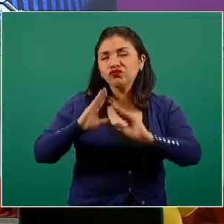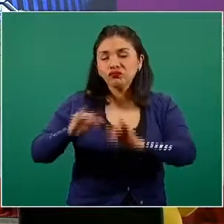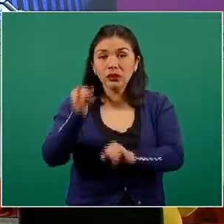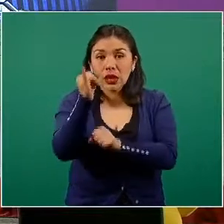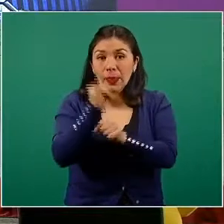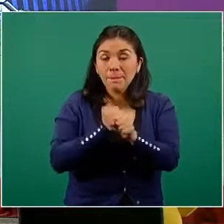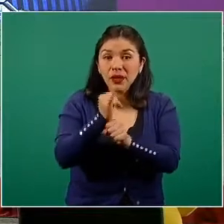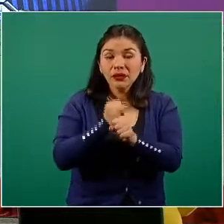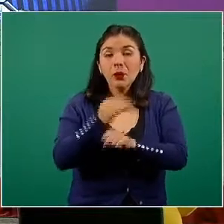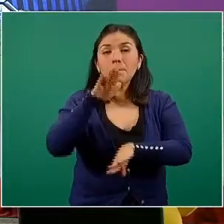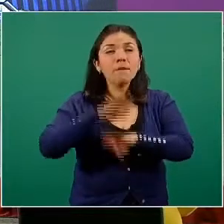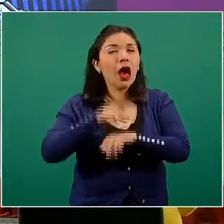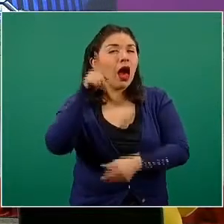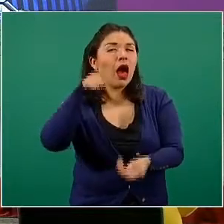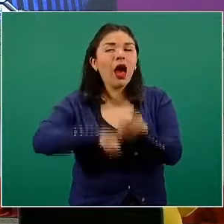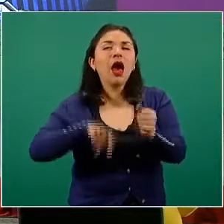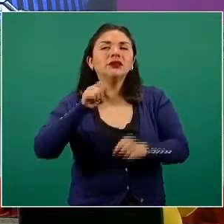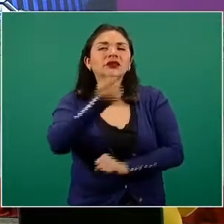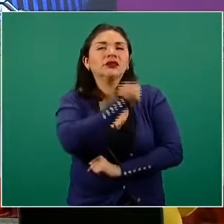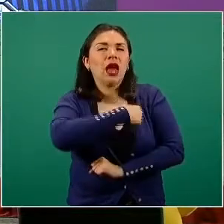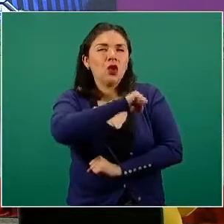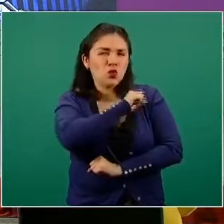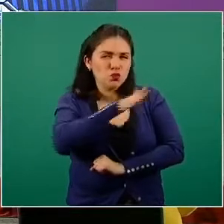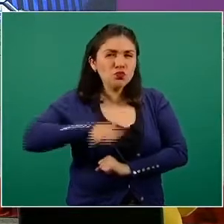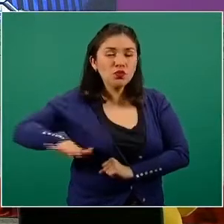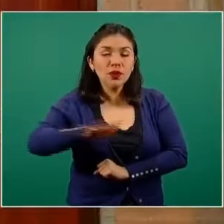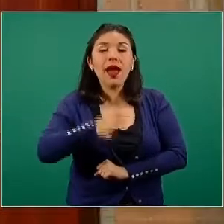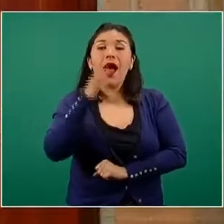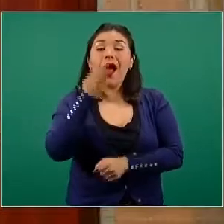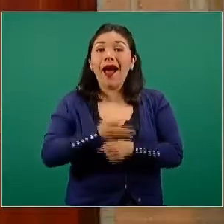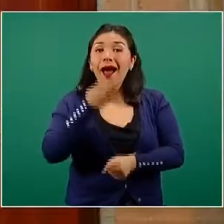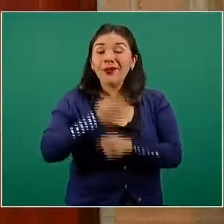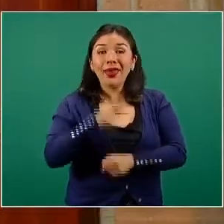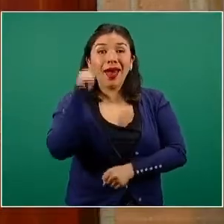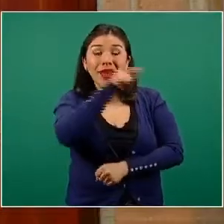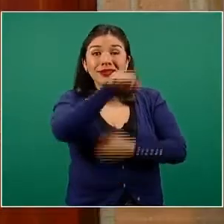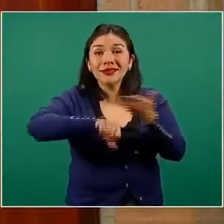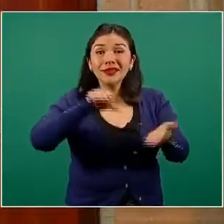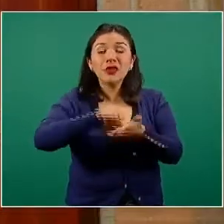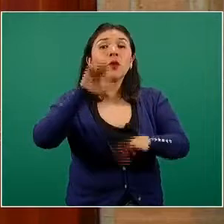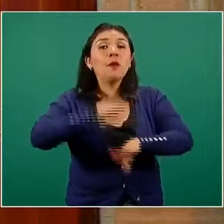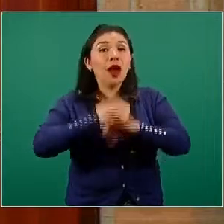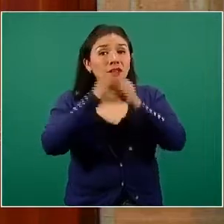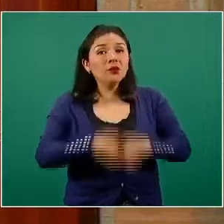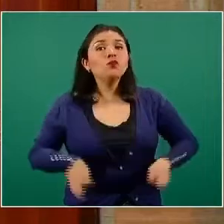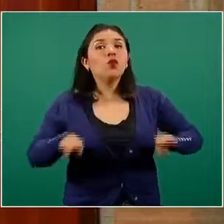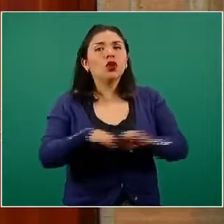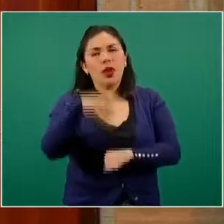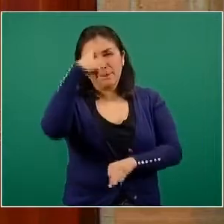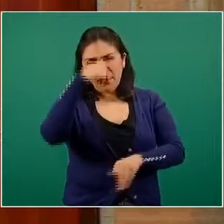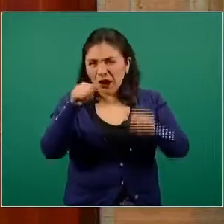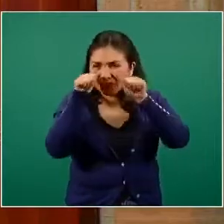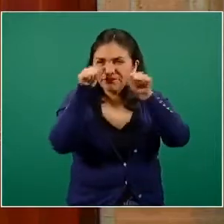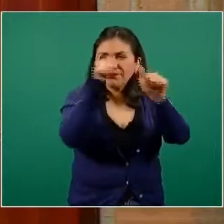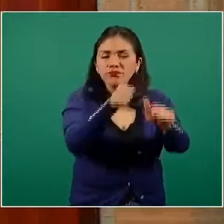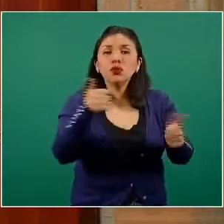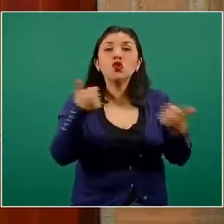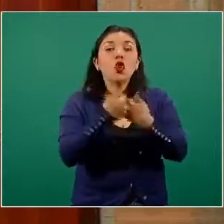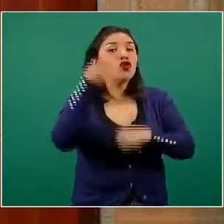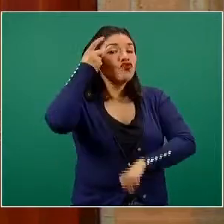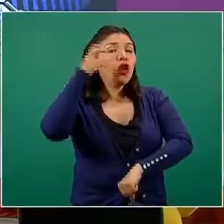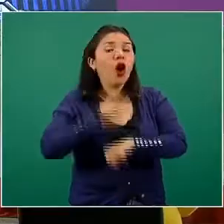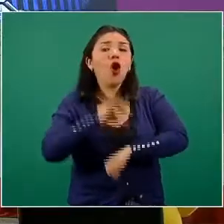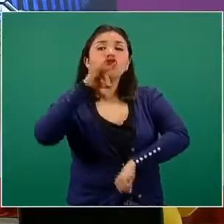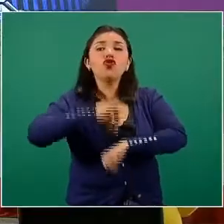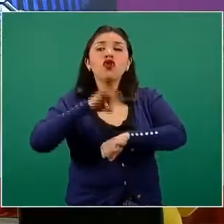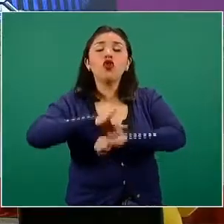en el área de salud pública, y actualmente pues es un centro de gran impacto dirigido por el doctor Juan